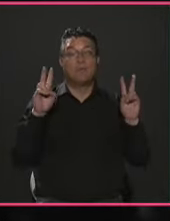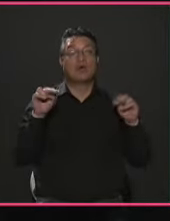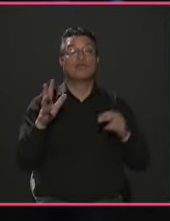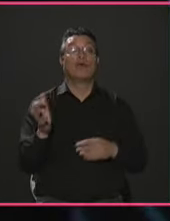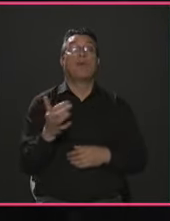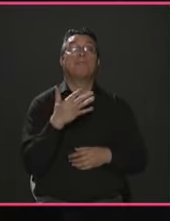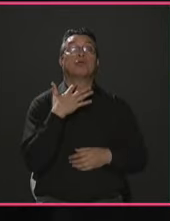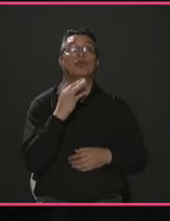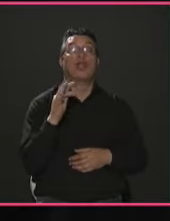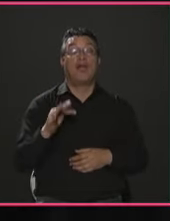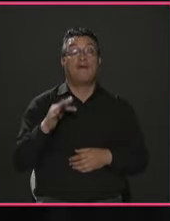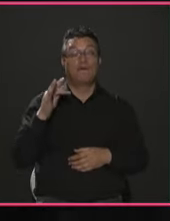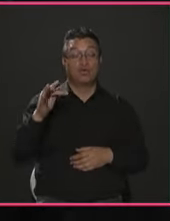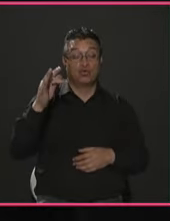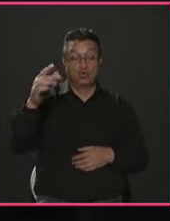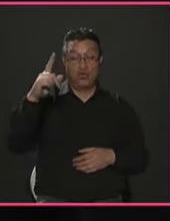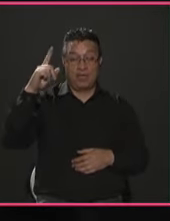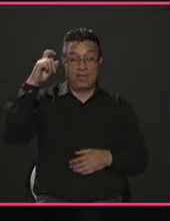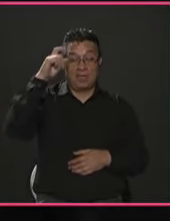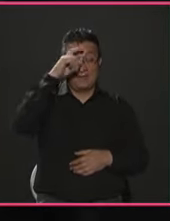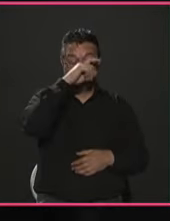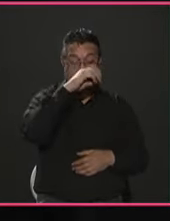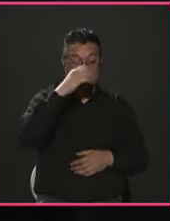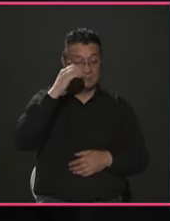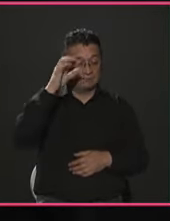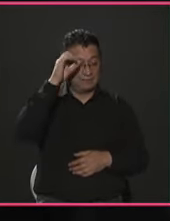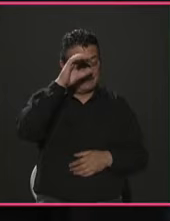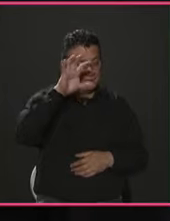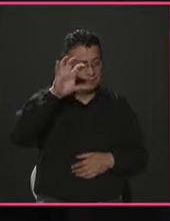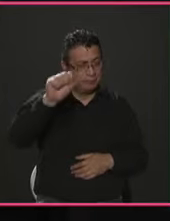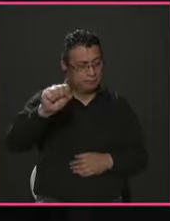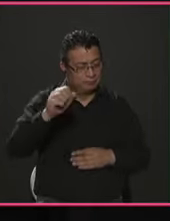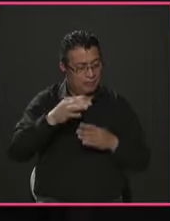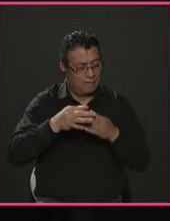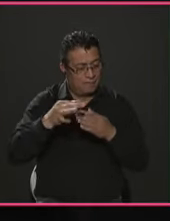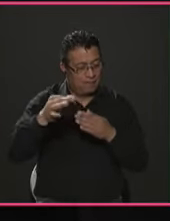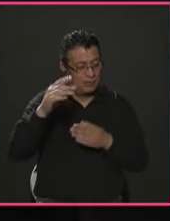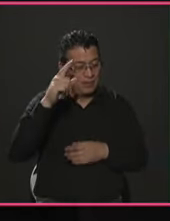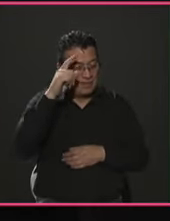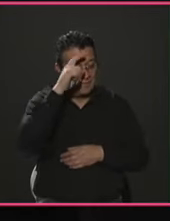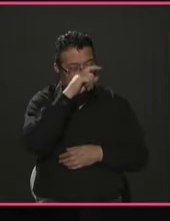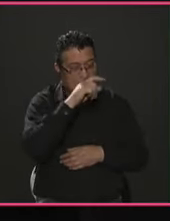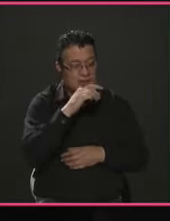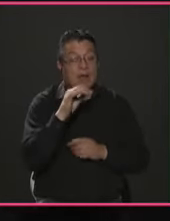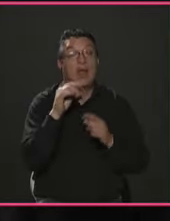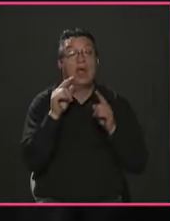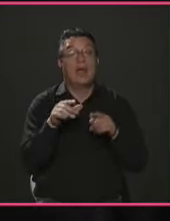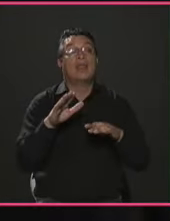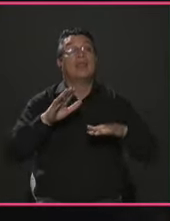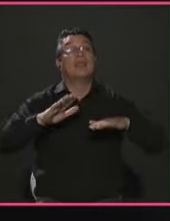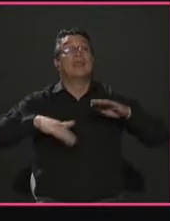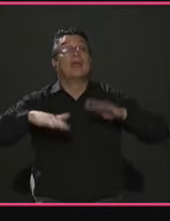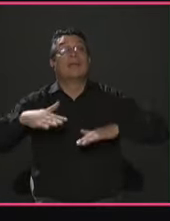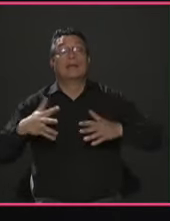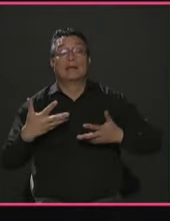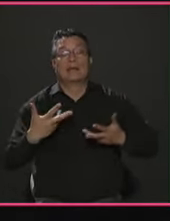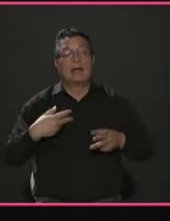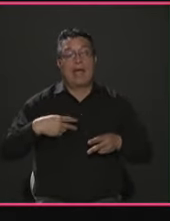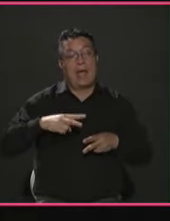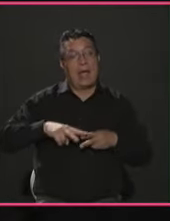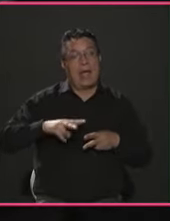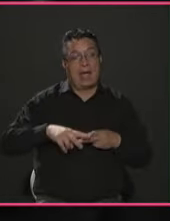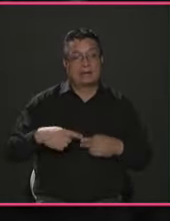futuro es tan difícil de predecir es porque depende de lo que